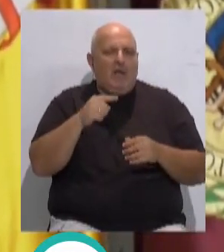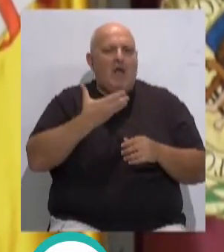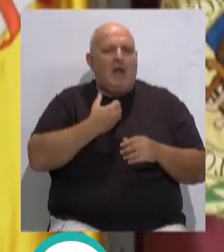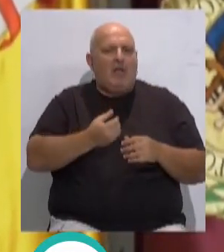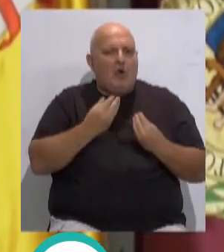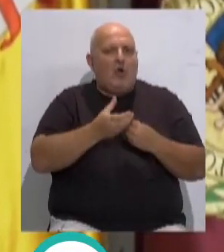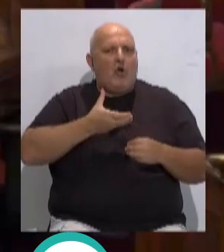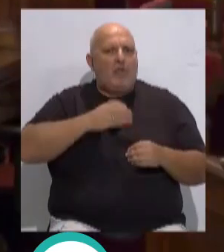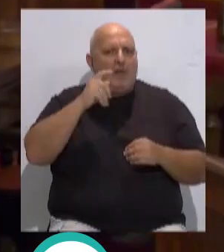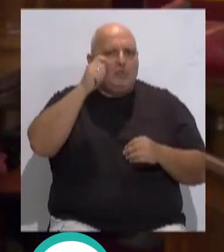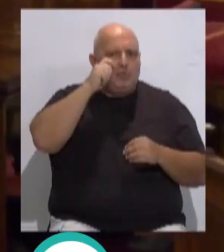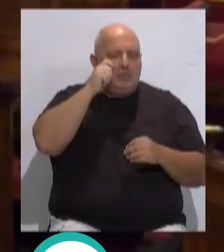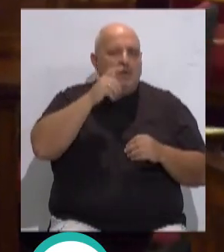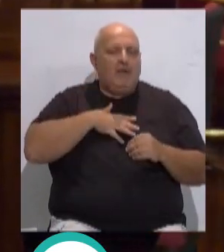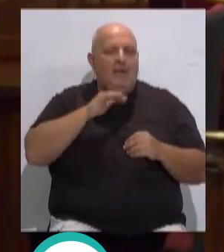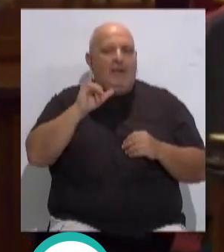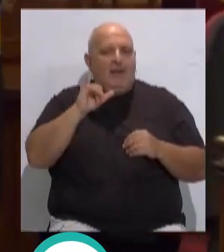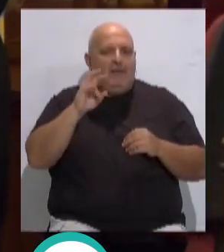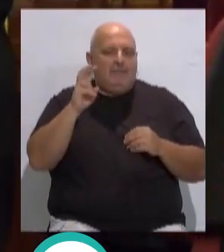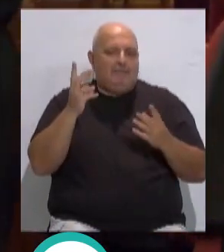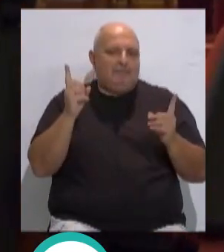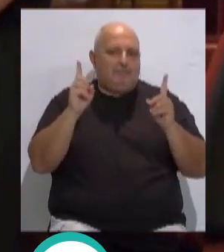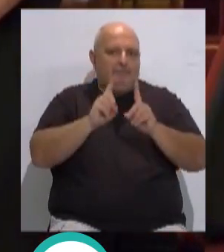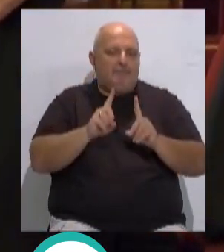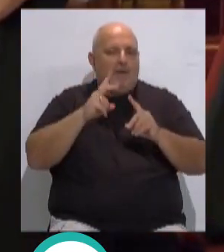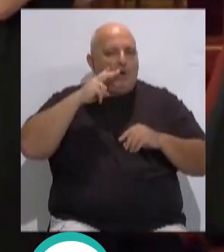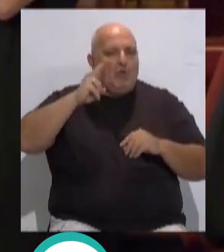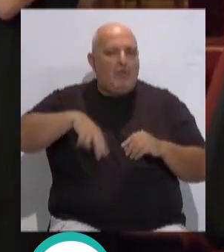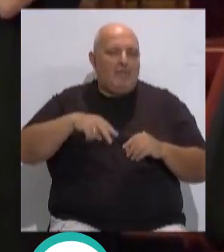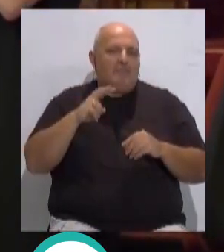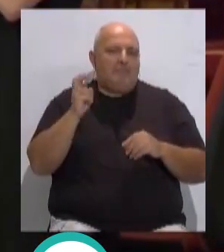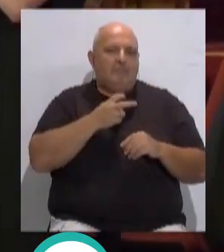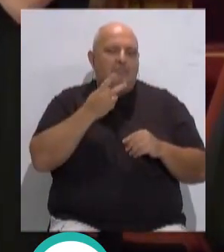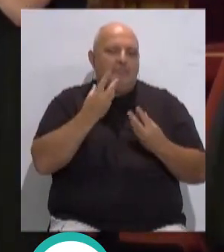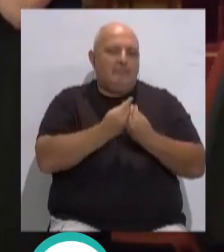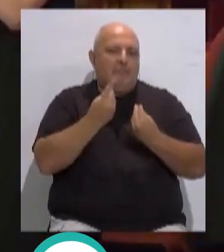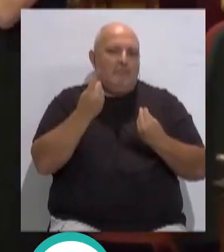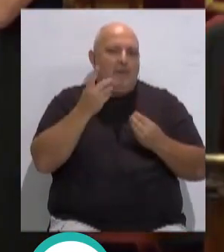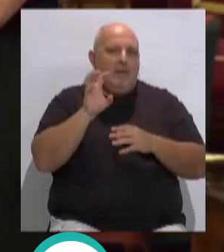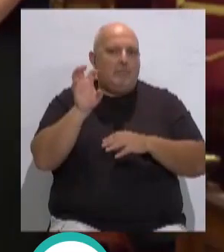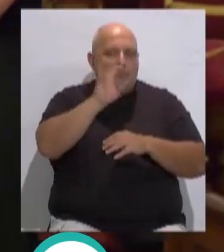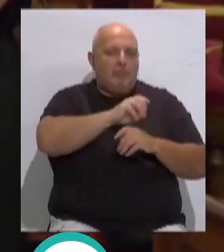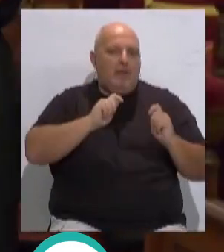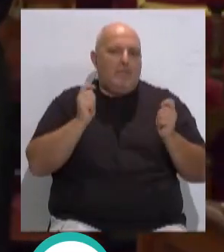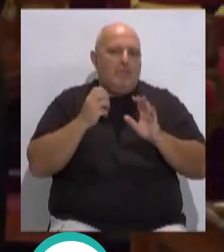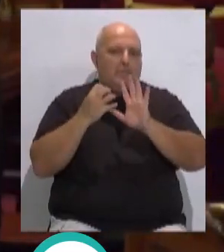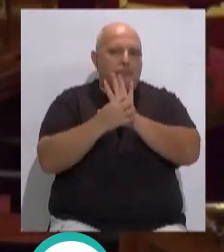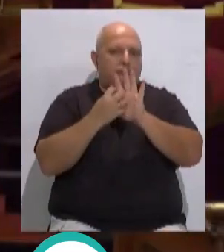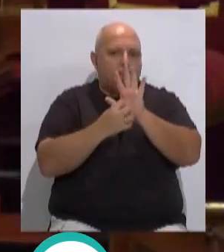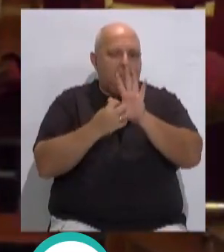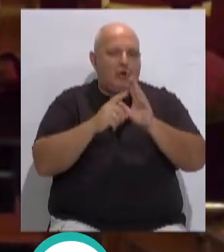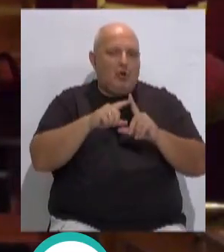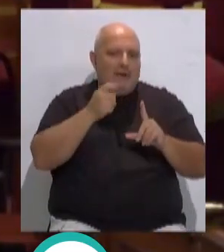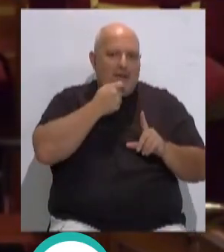las concejalas de Turismo y LGTBI, han presidido este acto en el que han reconocido además a patrocinadores y empresas colaboradoras: El